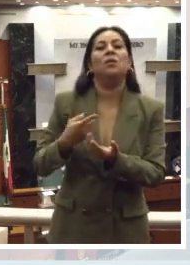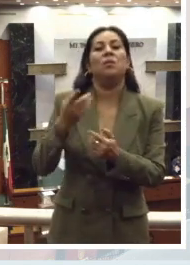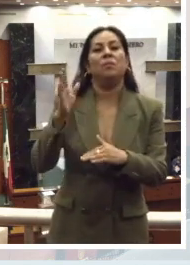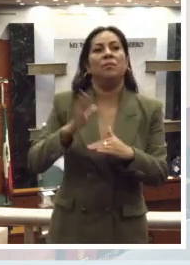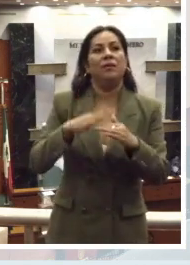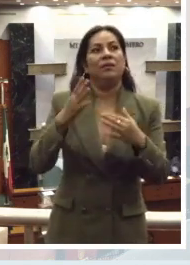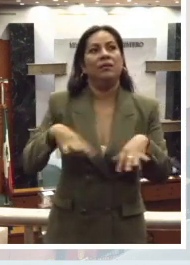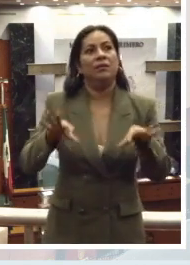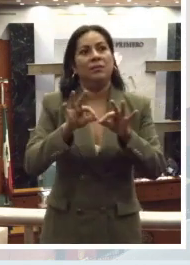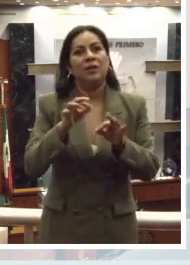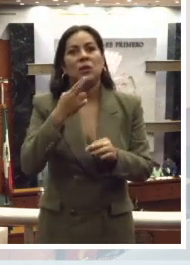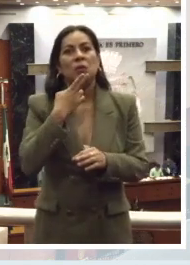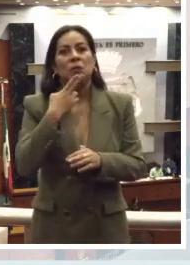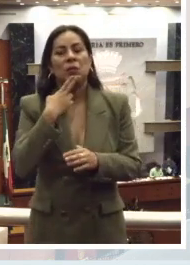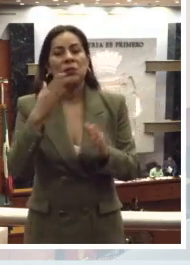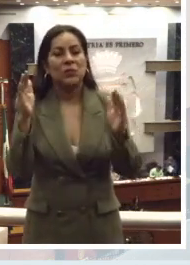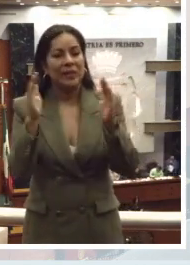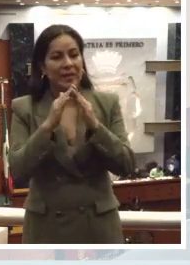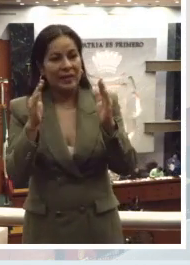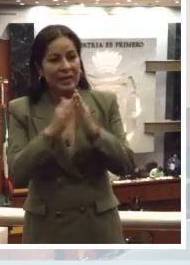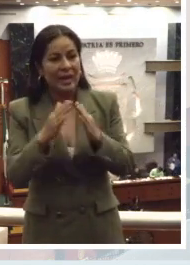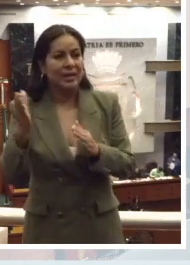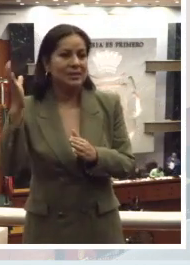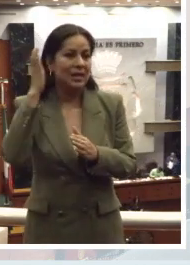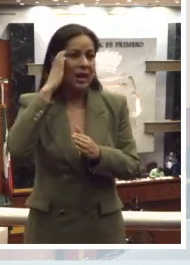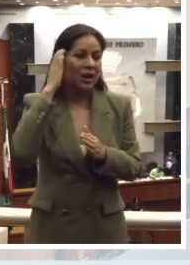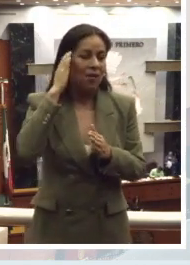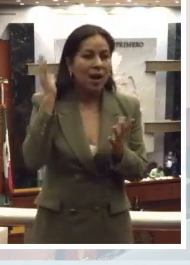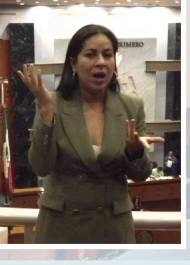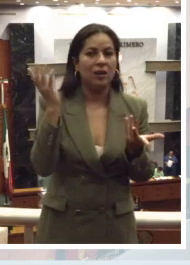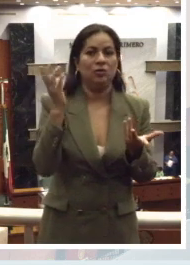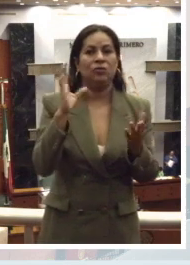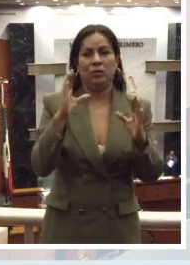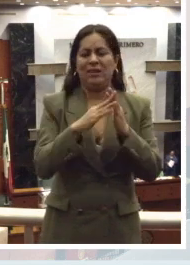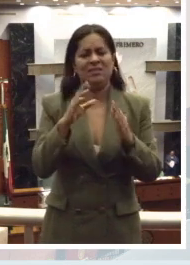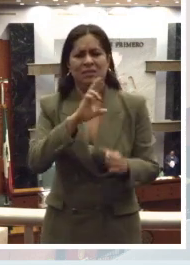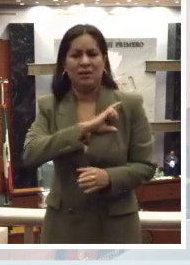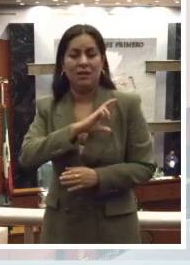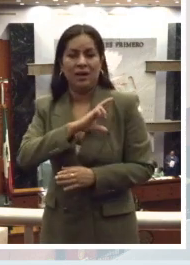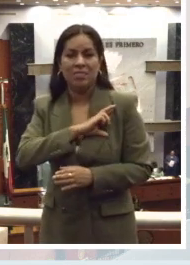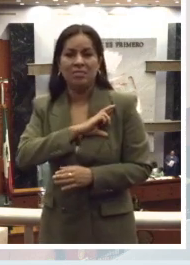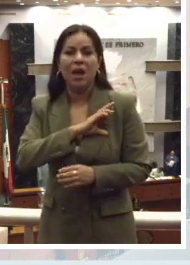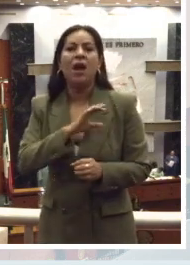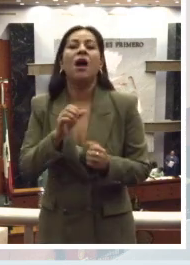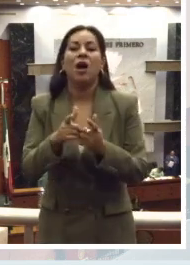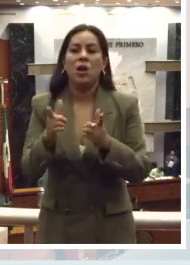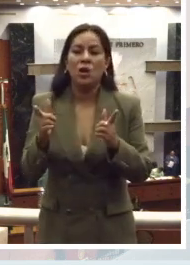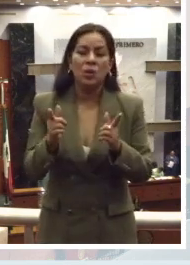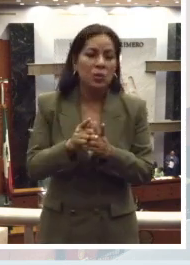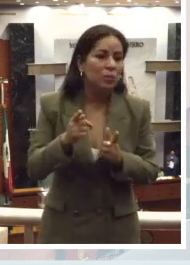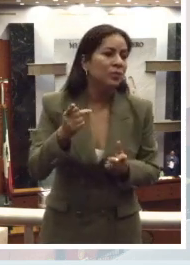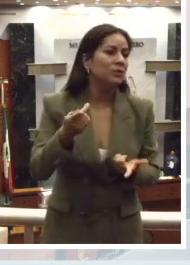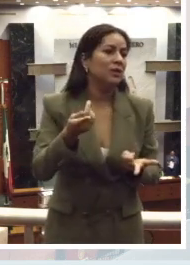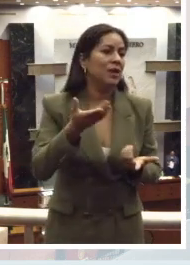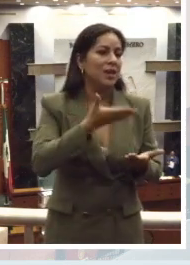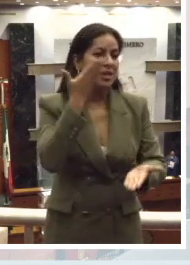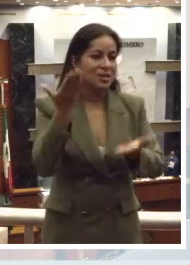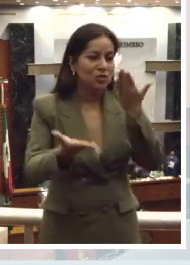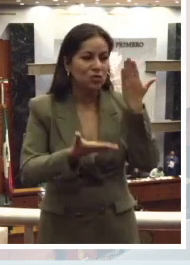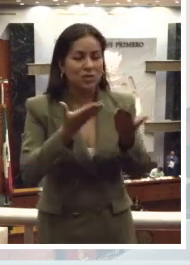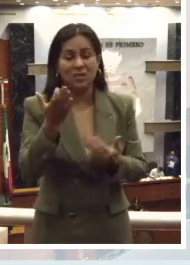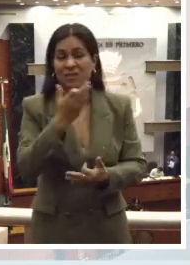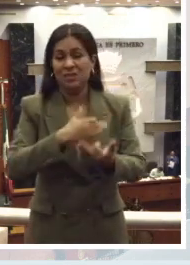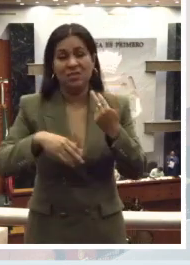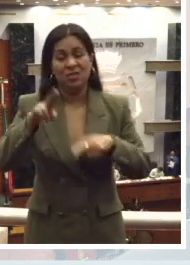sectores que hacen uso de casas, cuartos y viviendas en renta son sectores de estudiantes en todos los